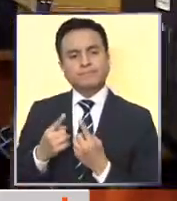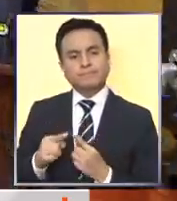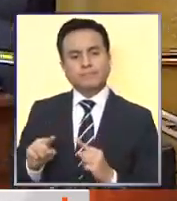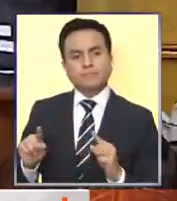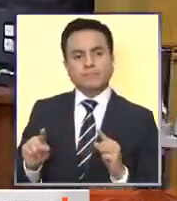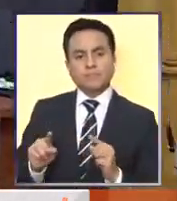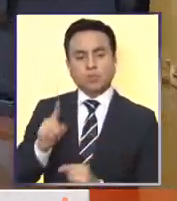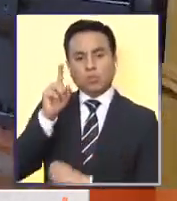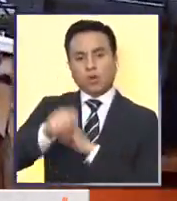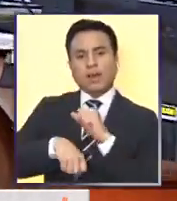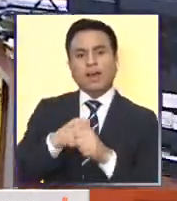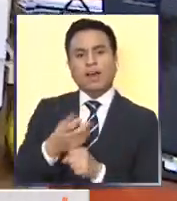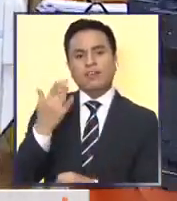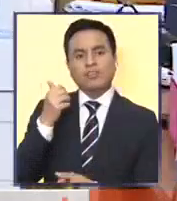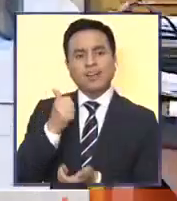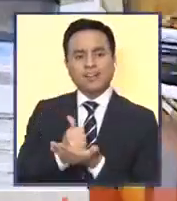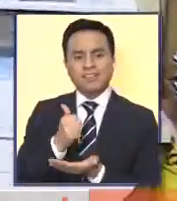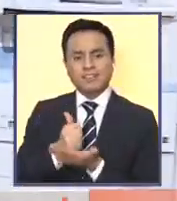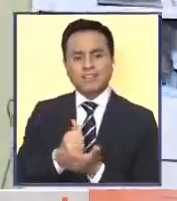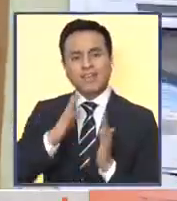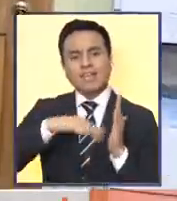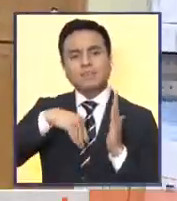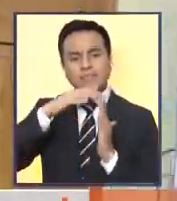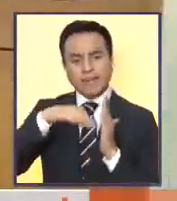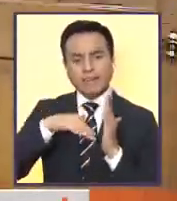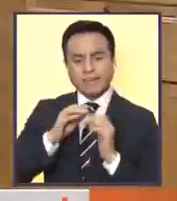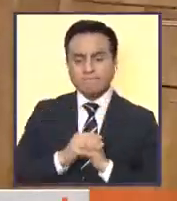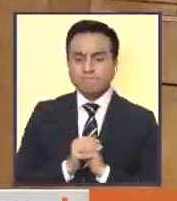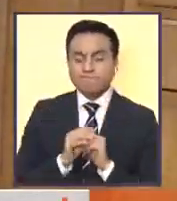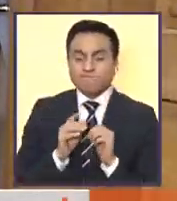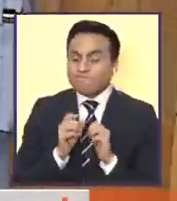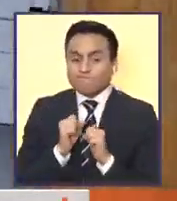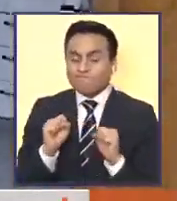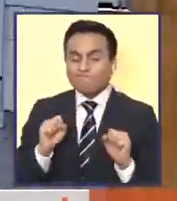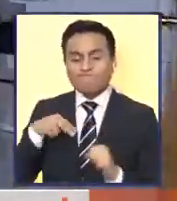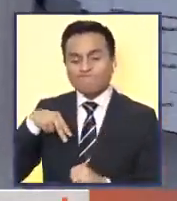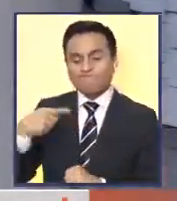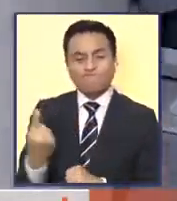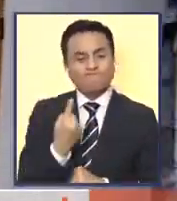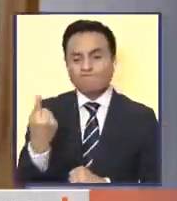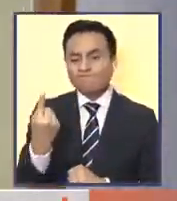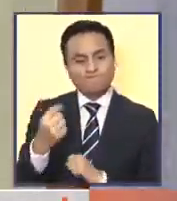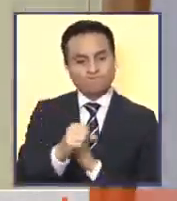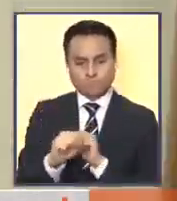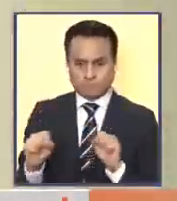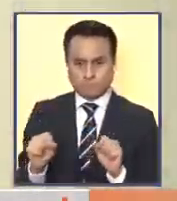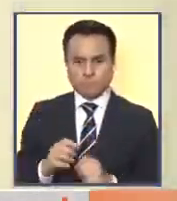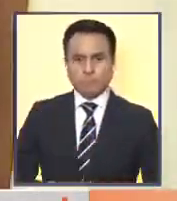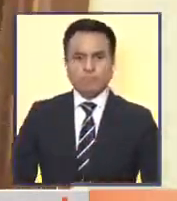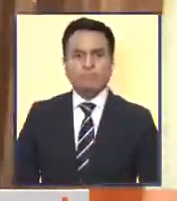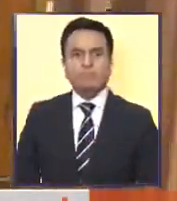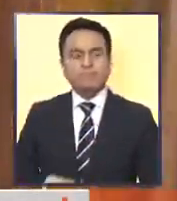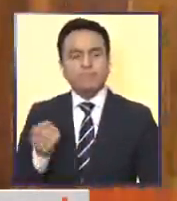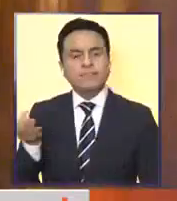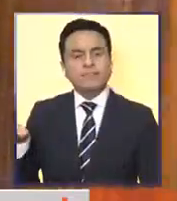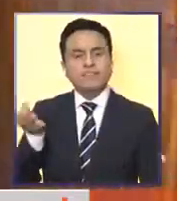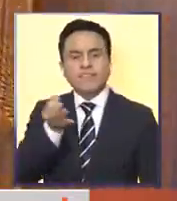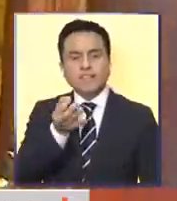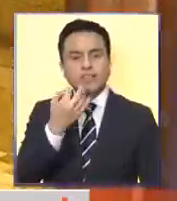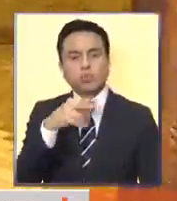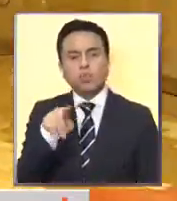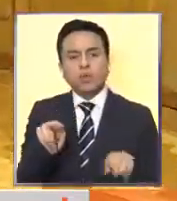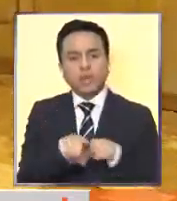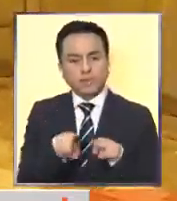Desde hace un año que la alcaldesa de La Pintana ya no puede caminar sola. Dile a tu